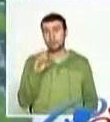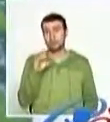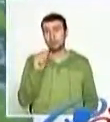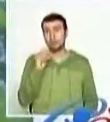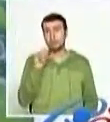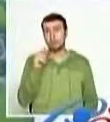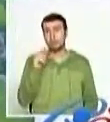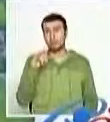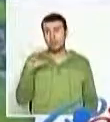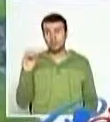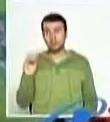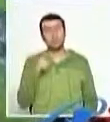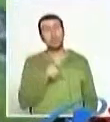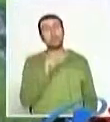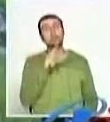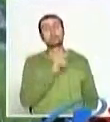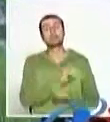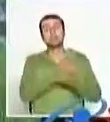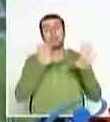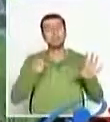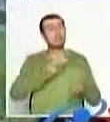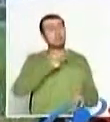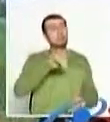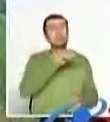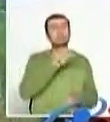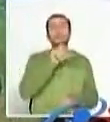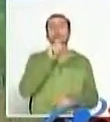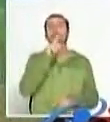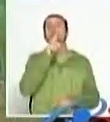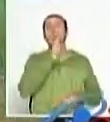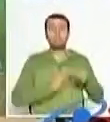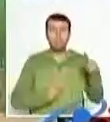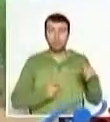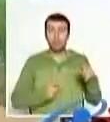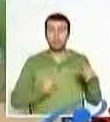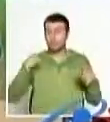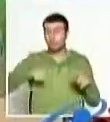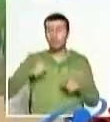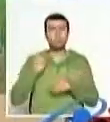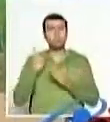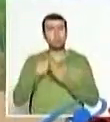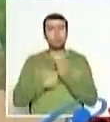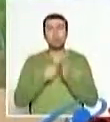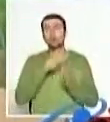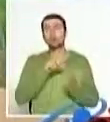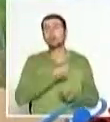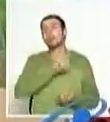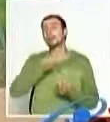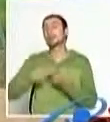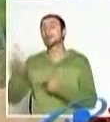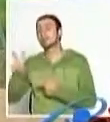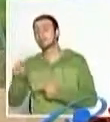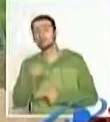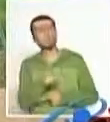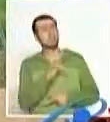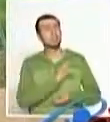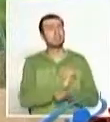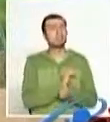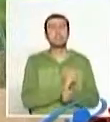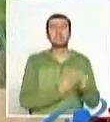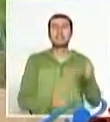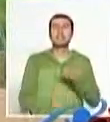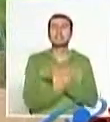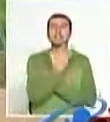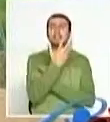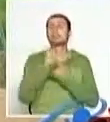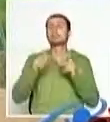de la mañana, los miércoles a las 11 y media, este programa es de lunes a viernes, y en Telecafé a las 5 de la mañana y a las 7 de la